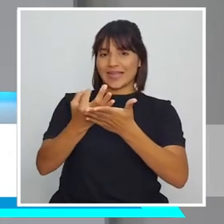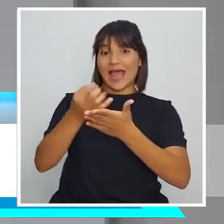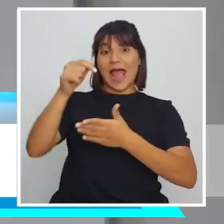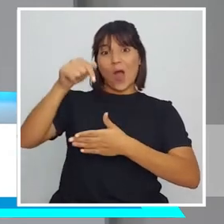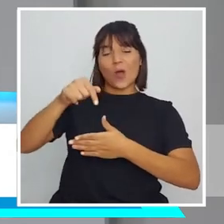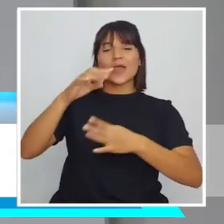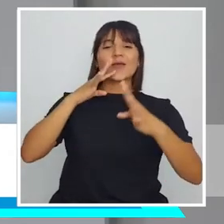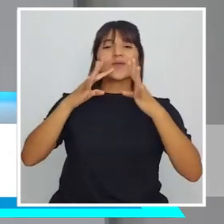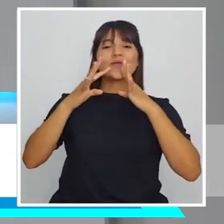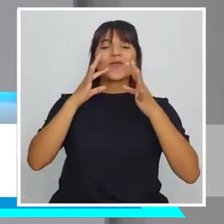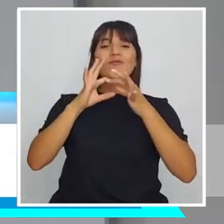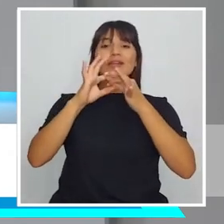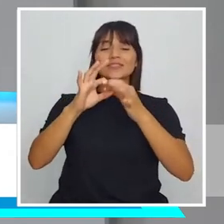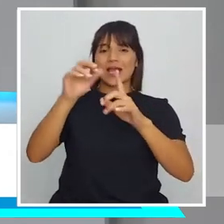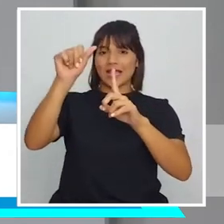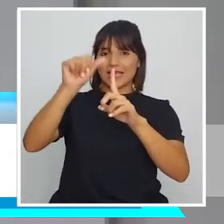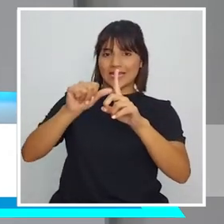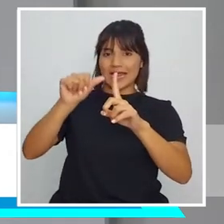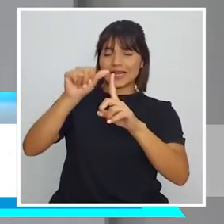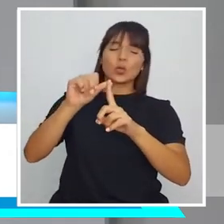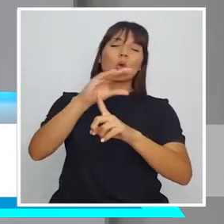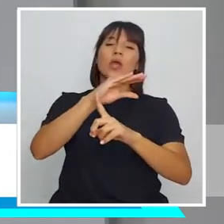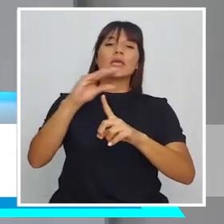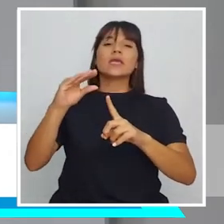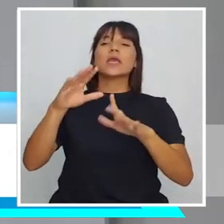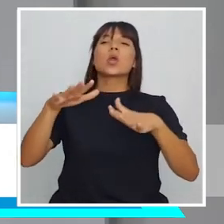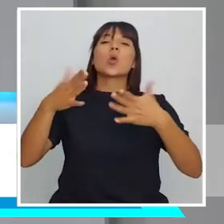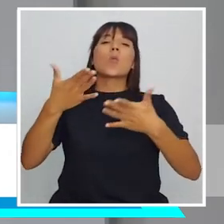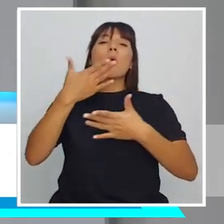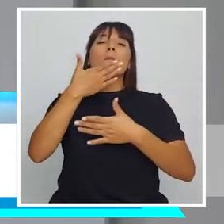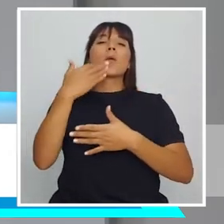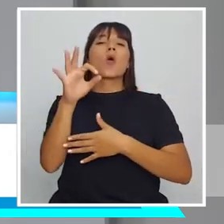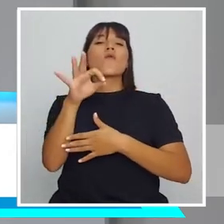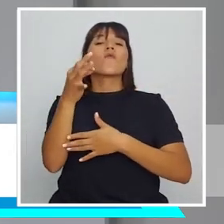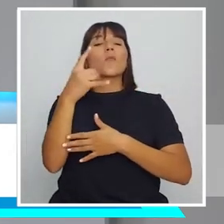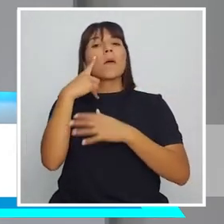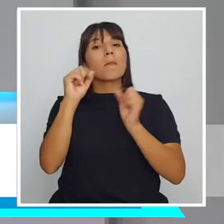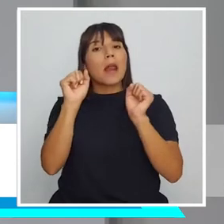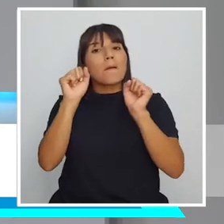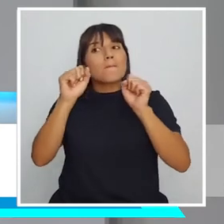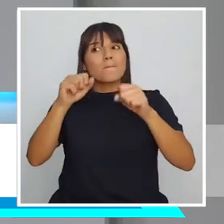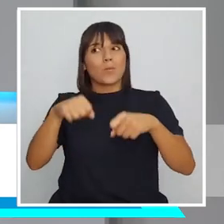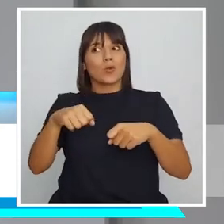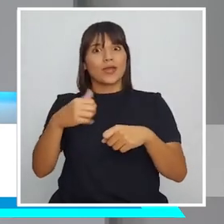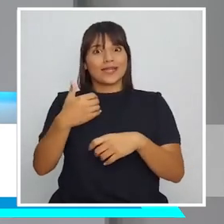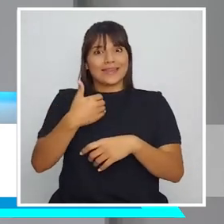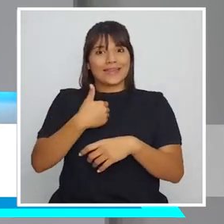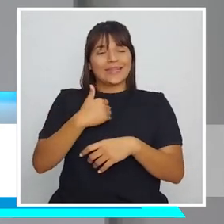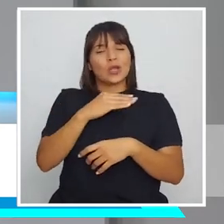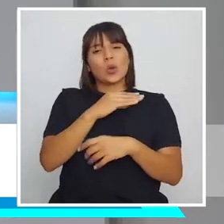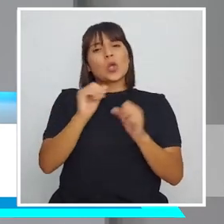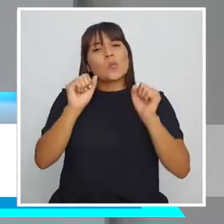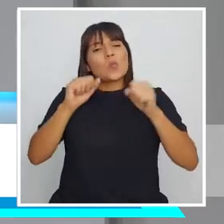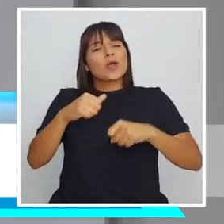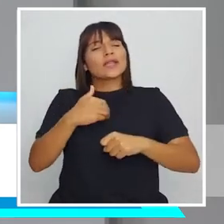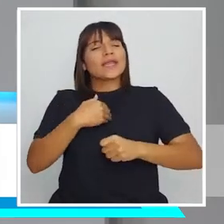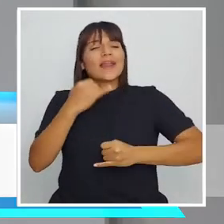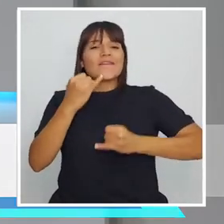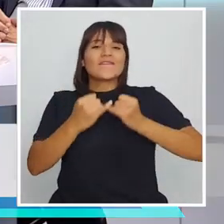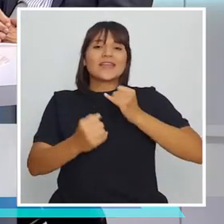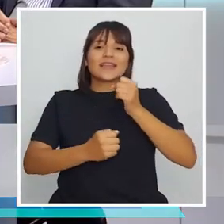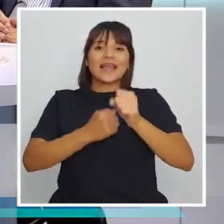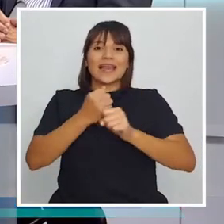aguinaldo y las mejores formas para poder recibirlo y que usted pueda pasar un fin de año de la mejor manera. Don